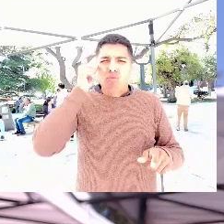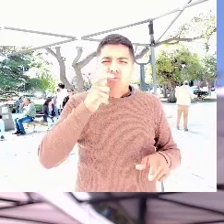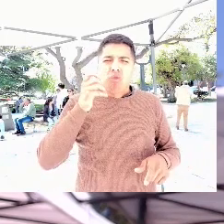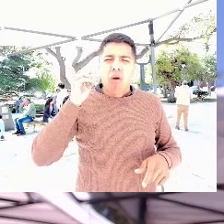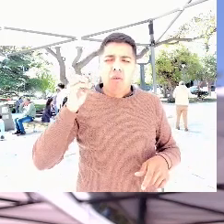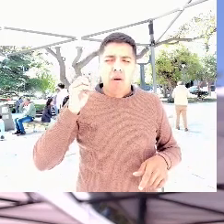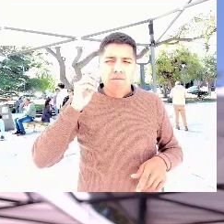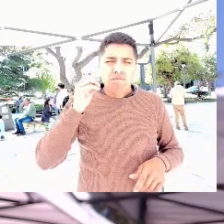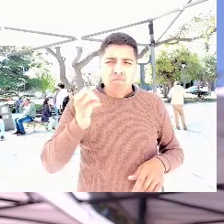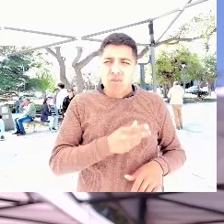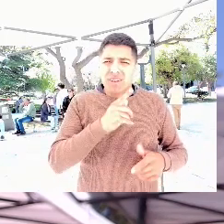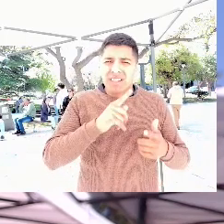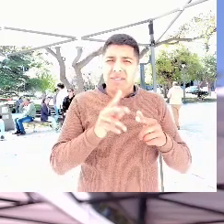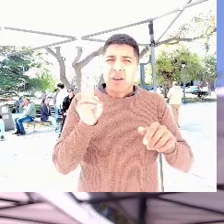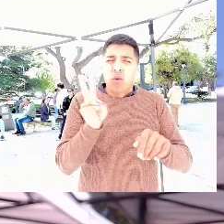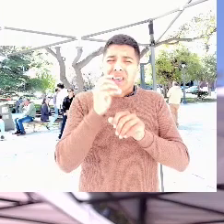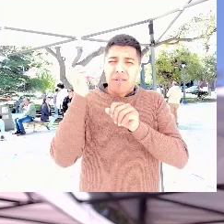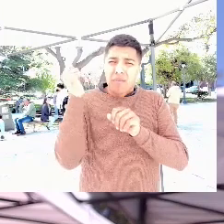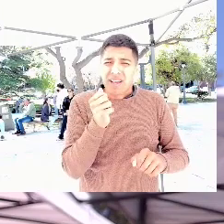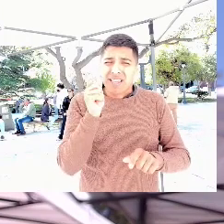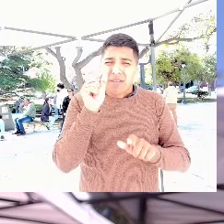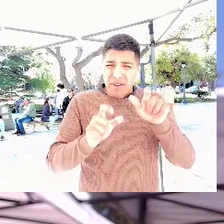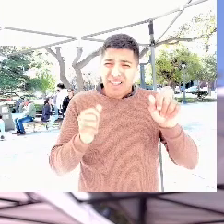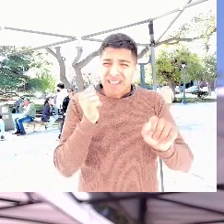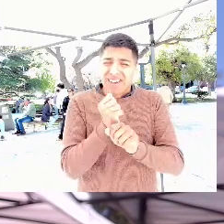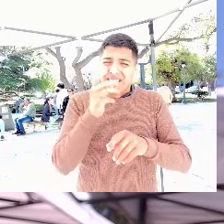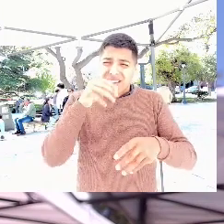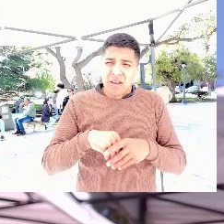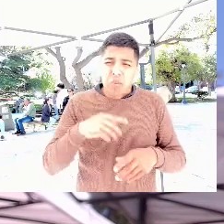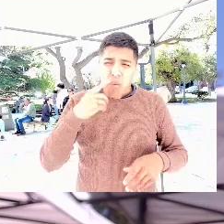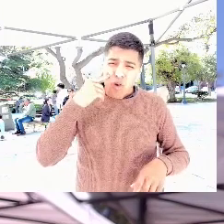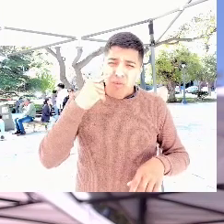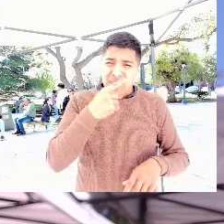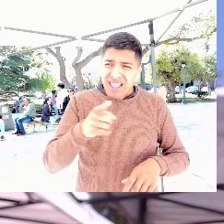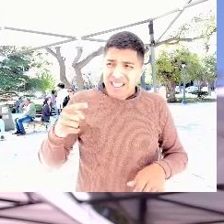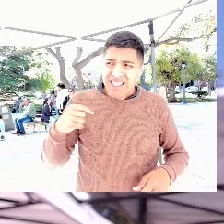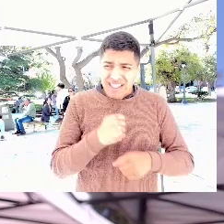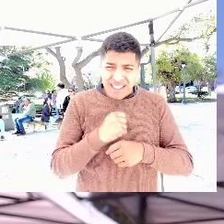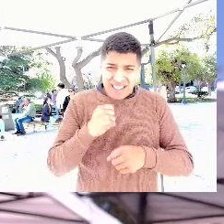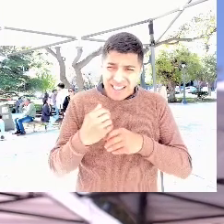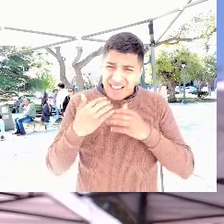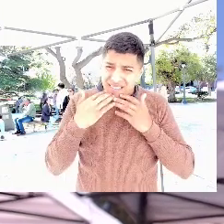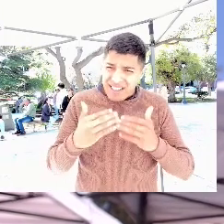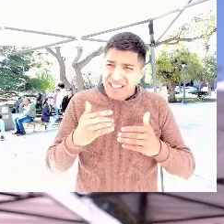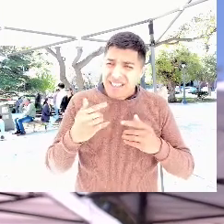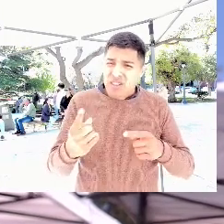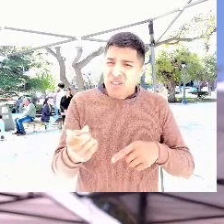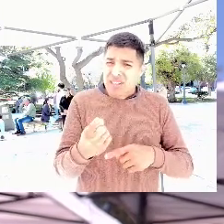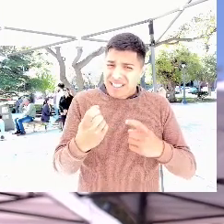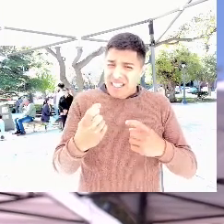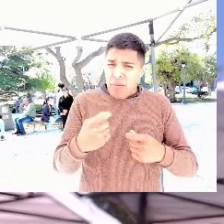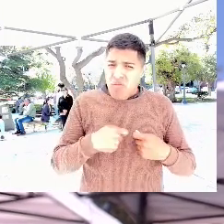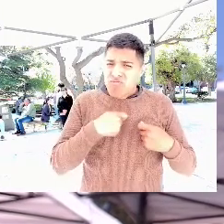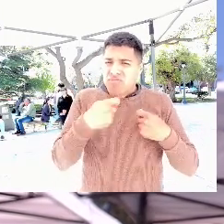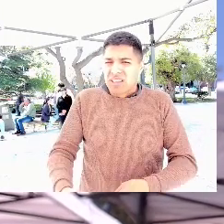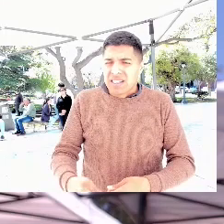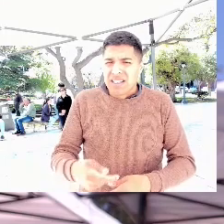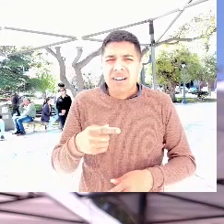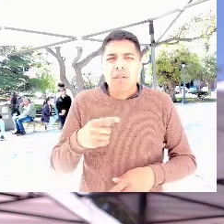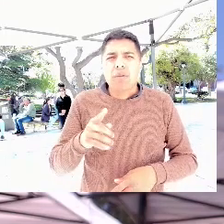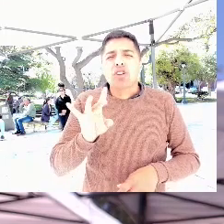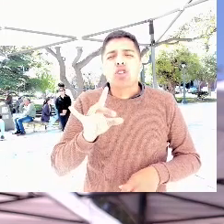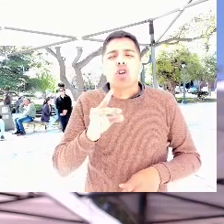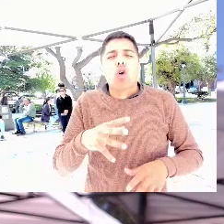brigadistas, guardaparques y personal municipal por todo su trabajo llevado adelante. Eso también necesita un apoyo de recursos, porque no solamente fue el